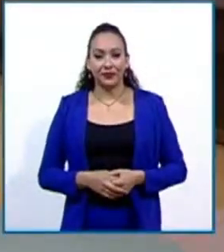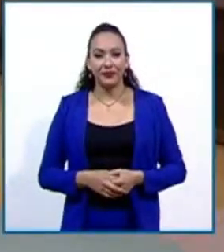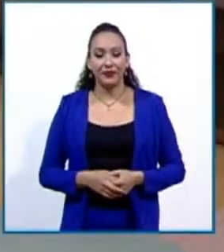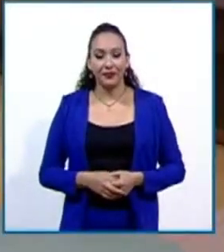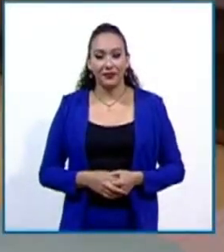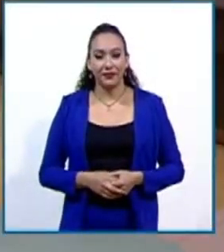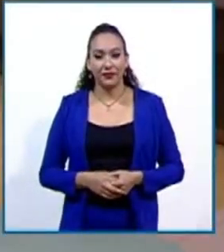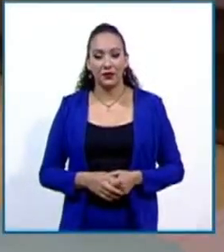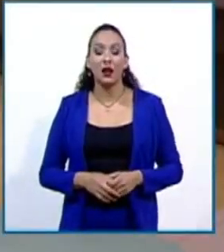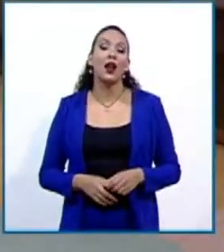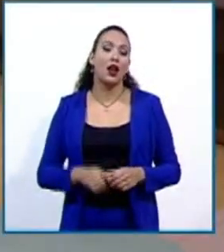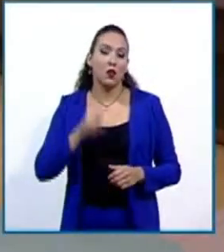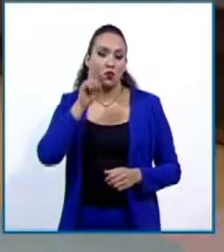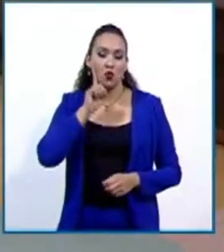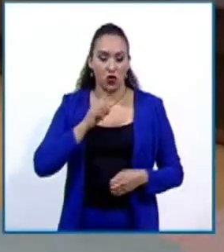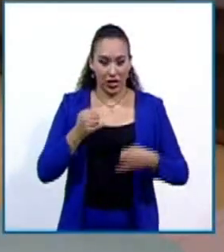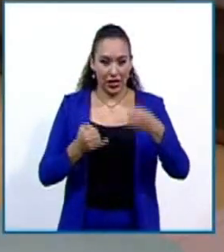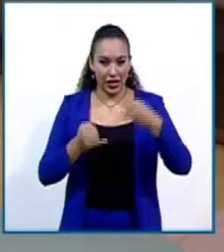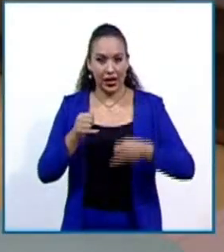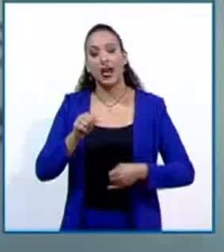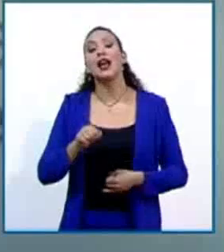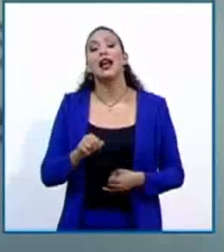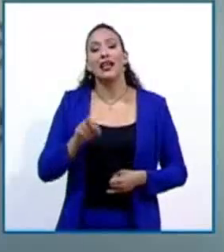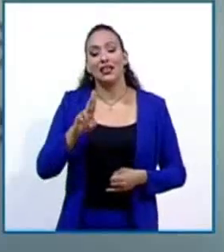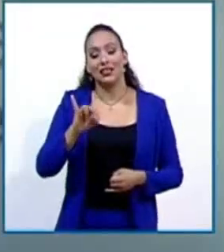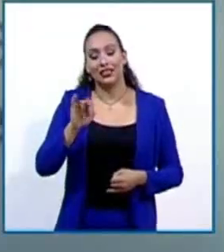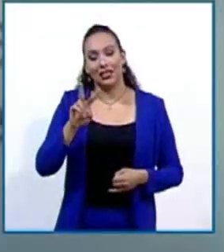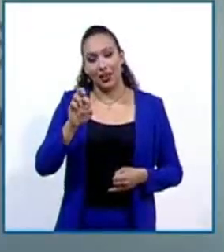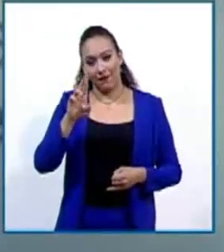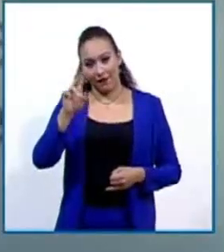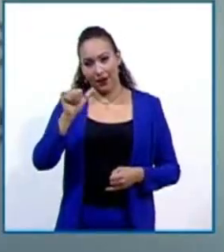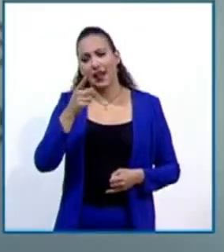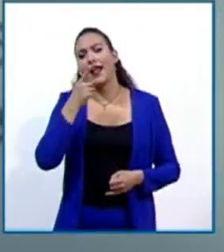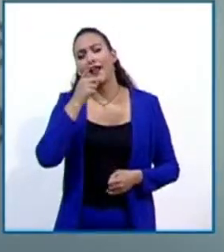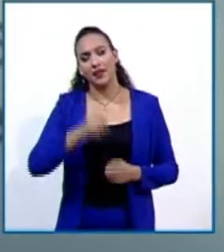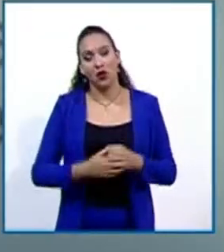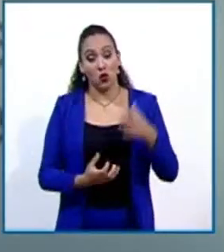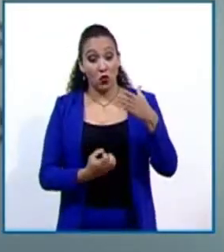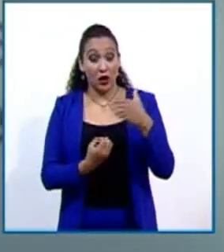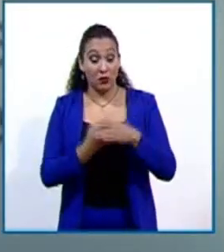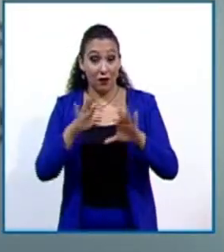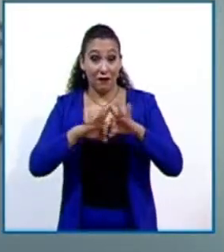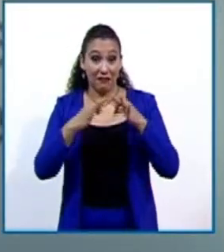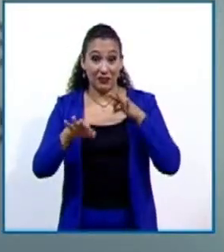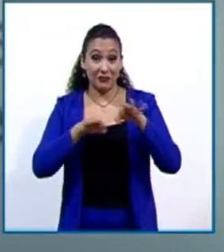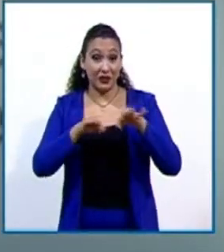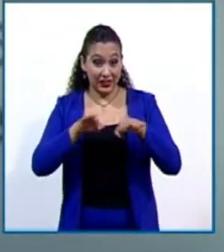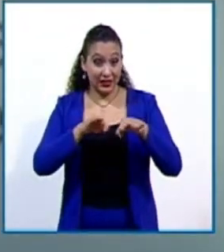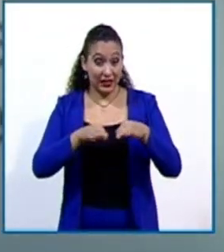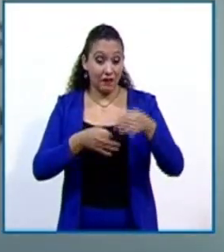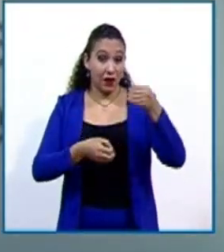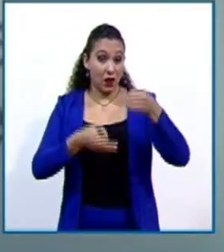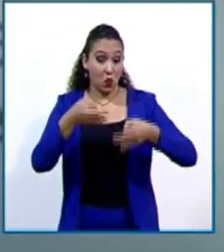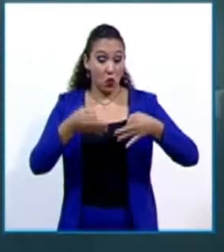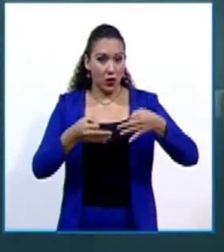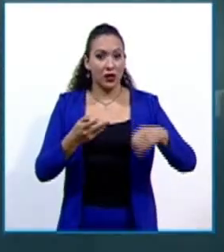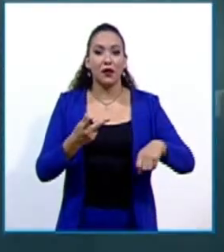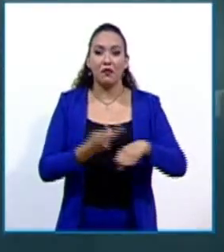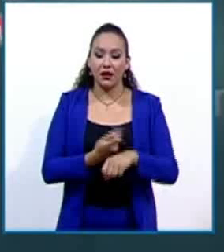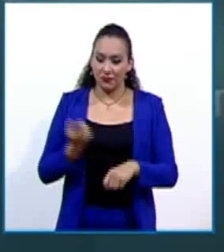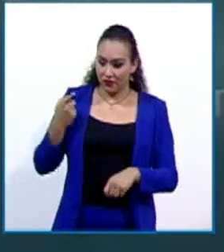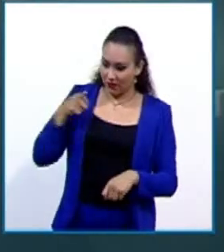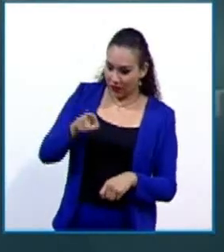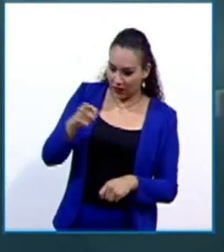La jueza de distrito Alejandra Rivera Rodríguez indicó que el nuevo sistema de justicia laboral obliga a las personas impartidoras de